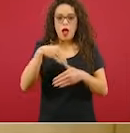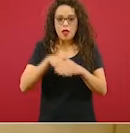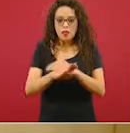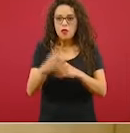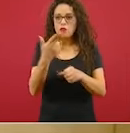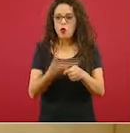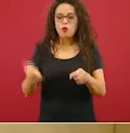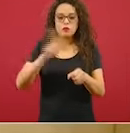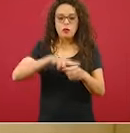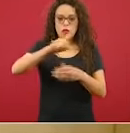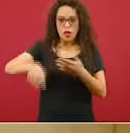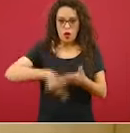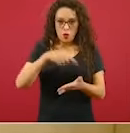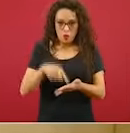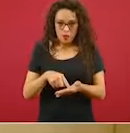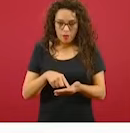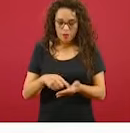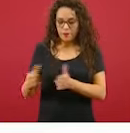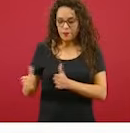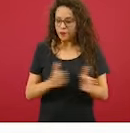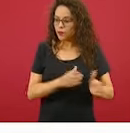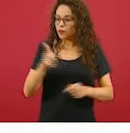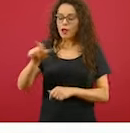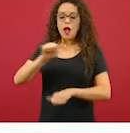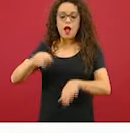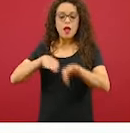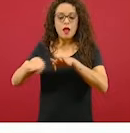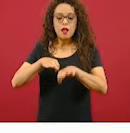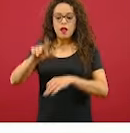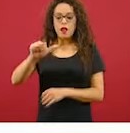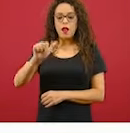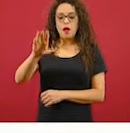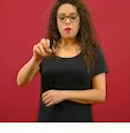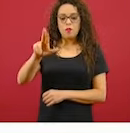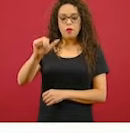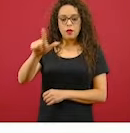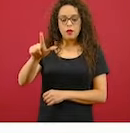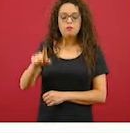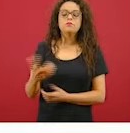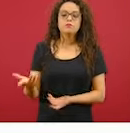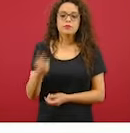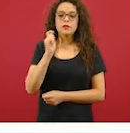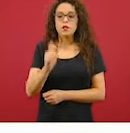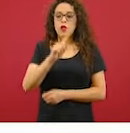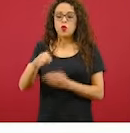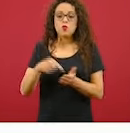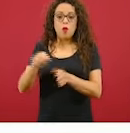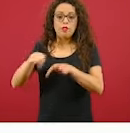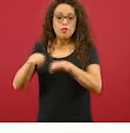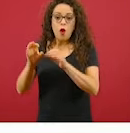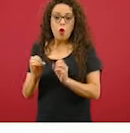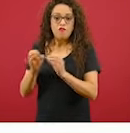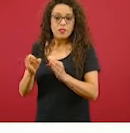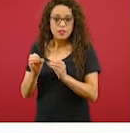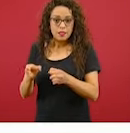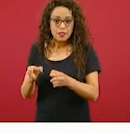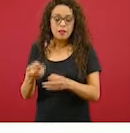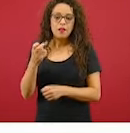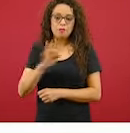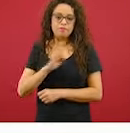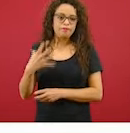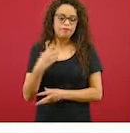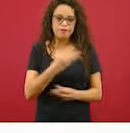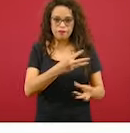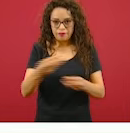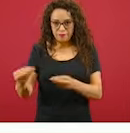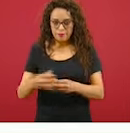hospital. Los laborales, que tienen que ver precisamente con los lugares en donde las personas trabajan, y ya después con